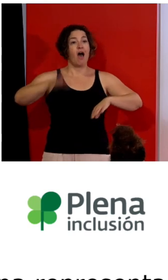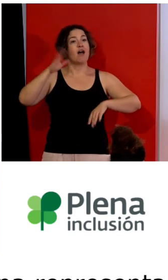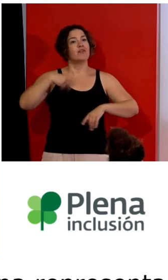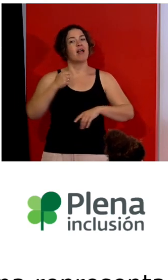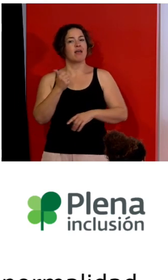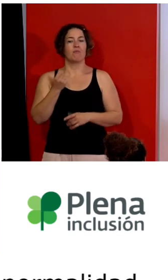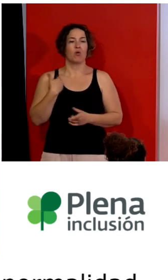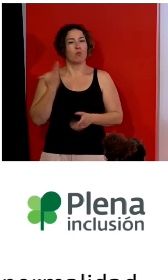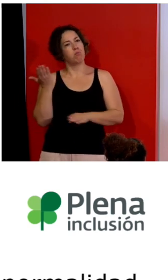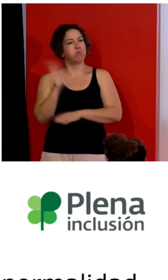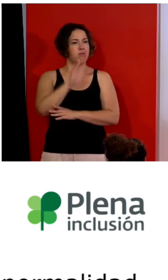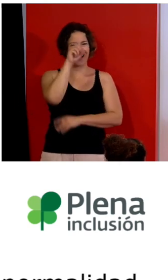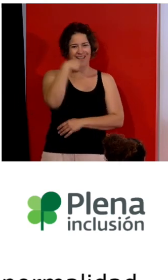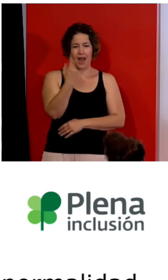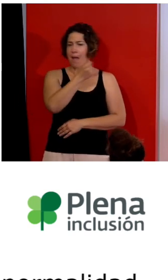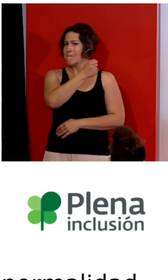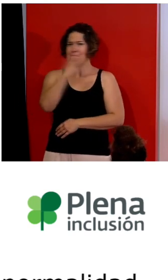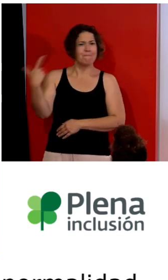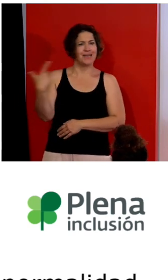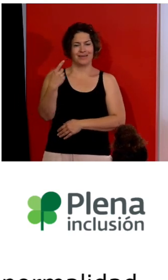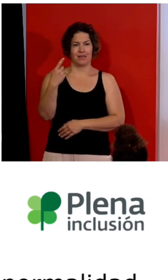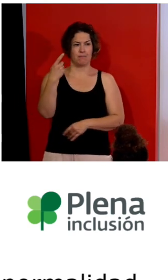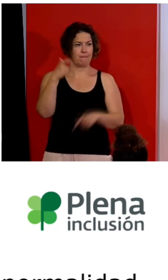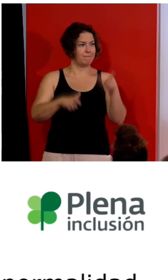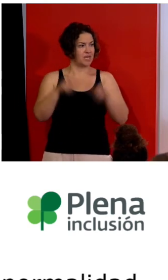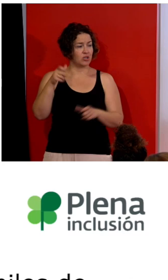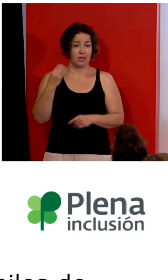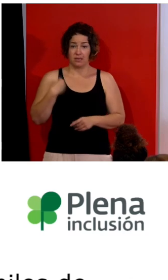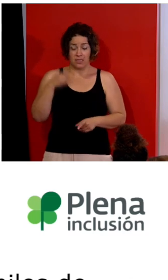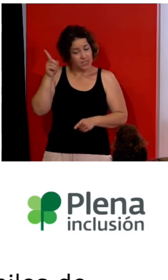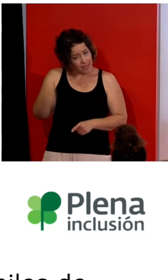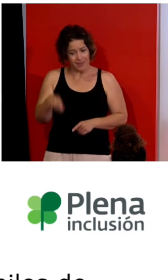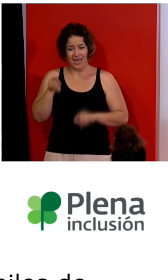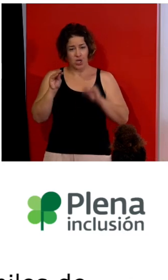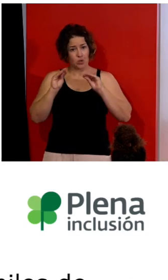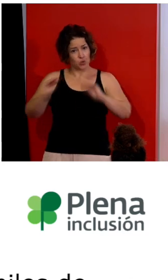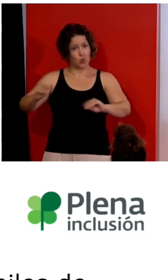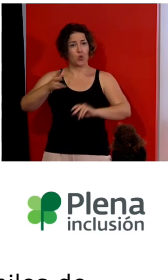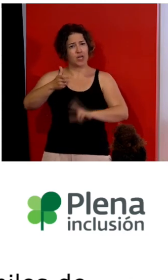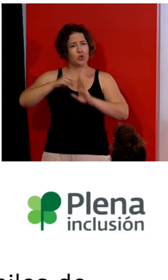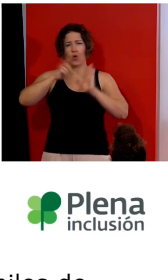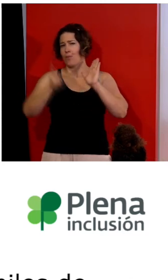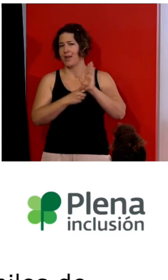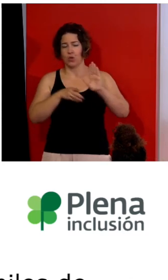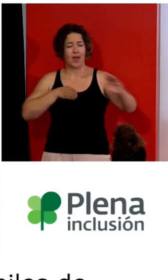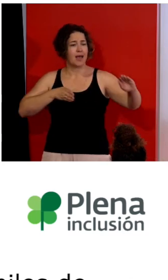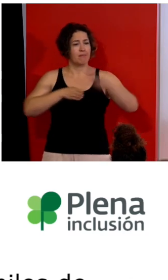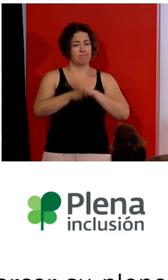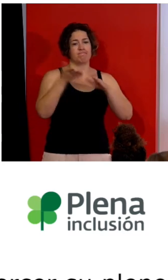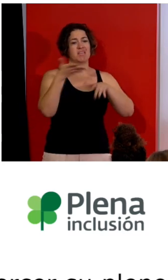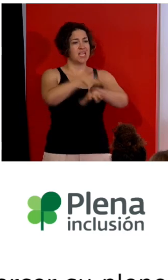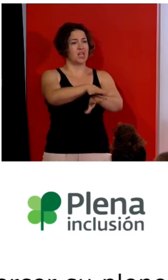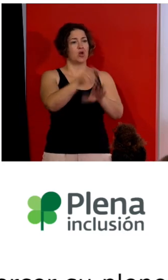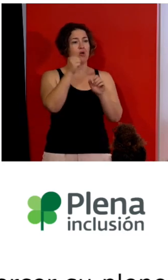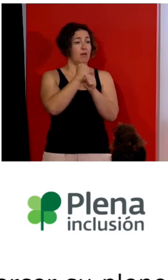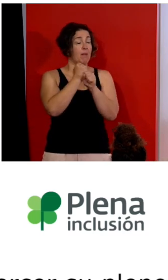cara a esas miles de personas que también pues, tienen que ejercer su pleno derecho a la integración laboral con